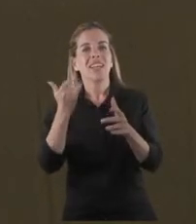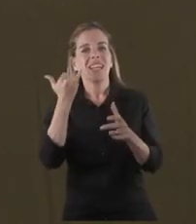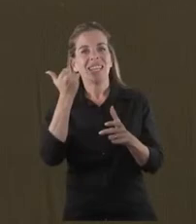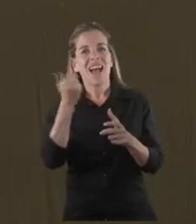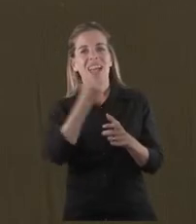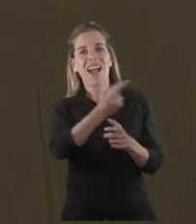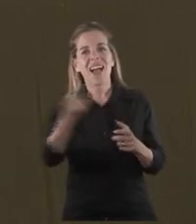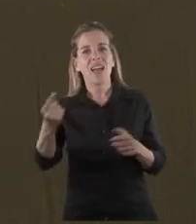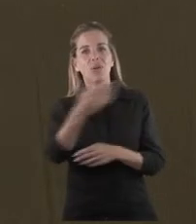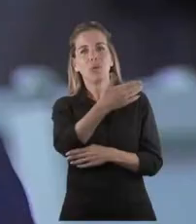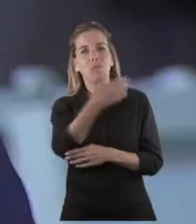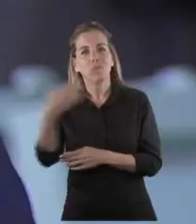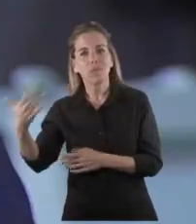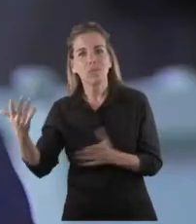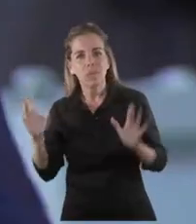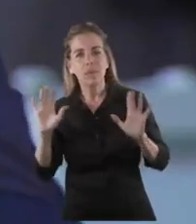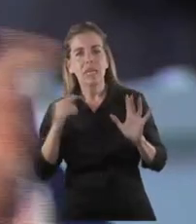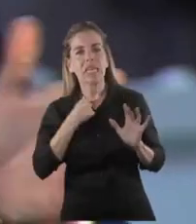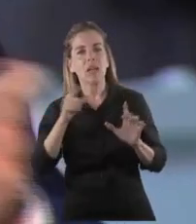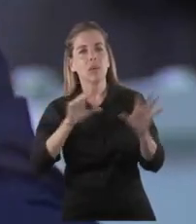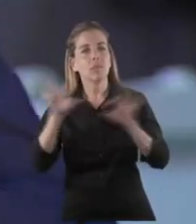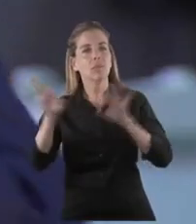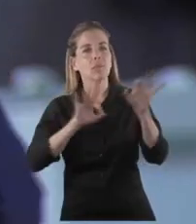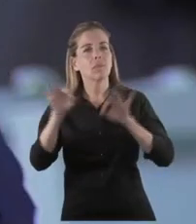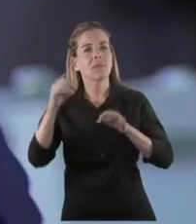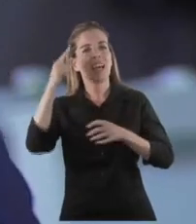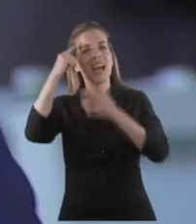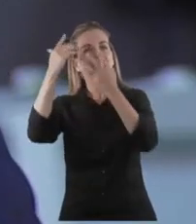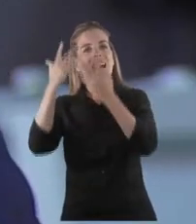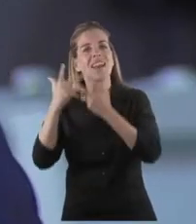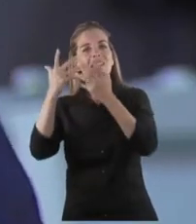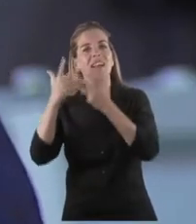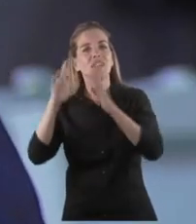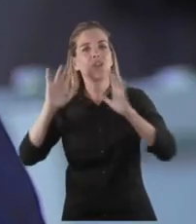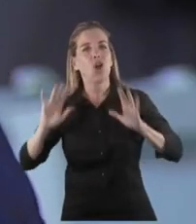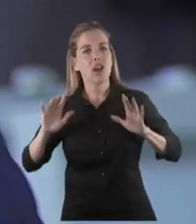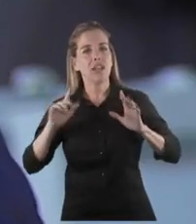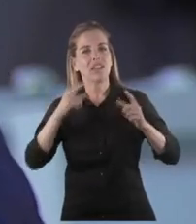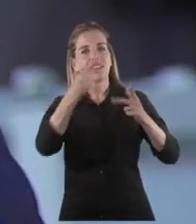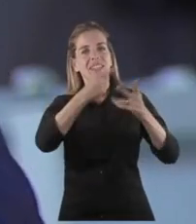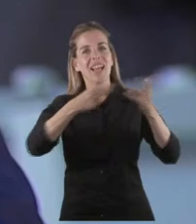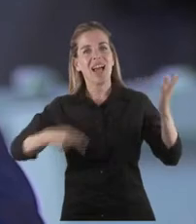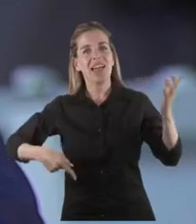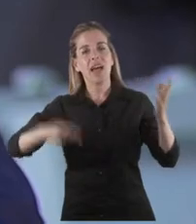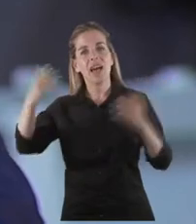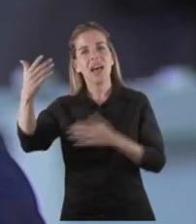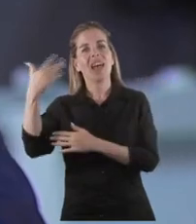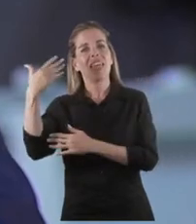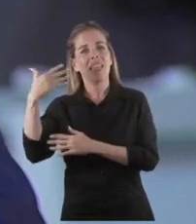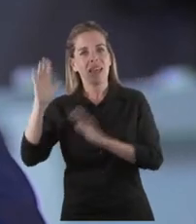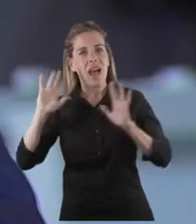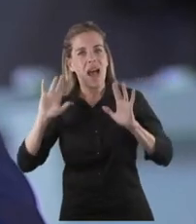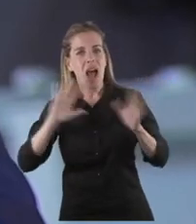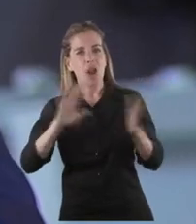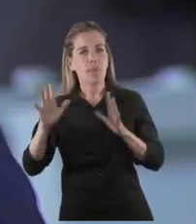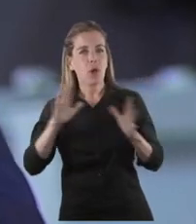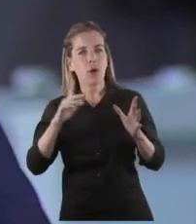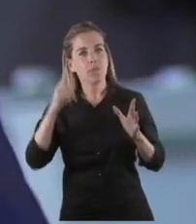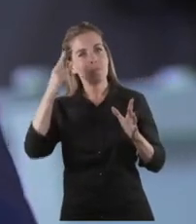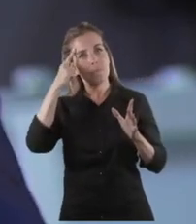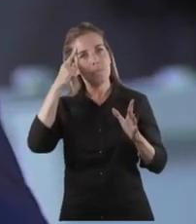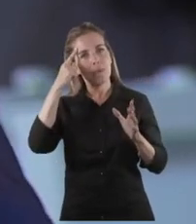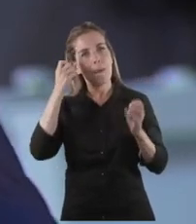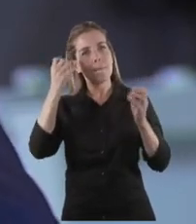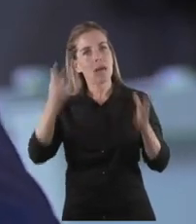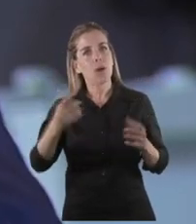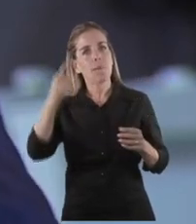hacer algunas reflexiones por todo lo que se ha dicho aquí y que tal vez nos ayuden a visualizar hacia dónde